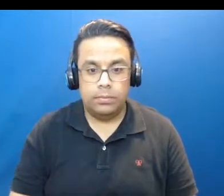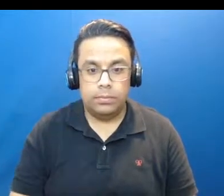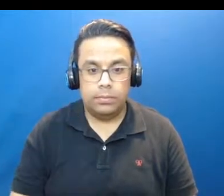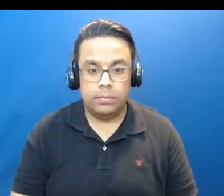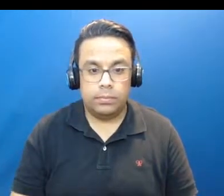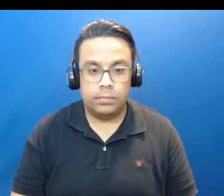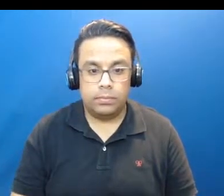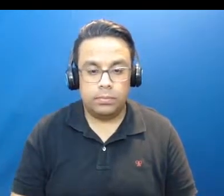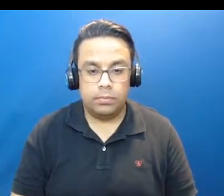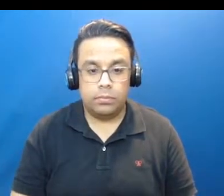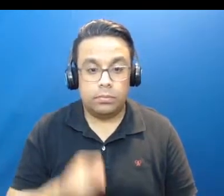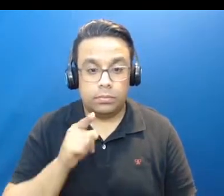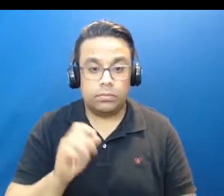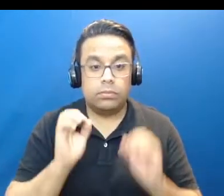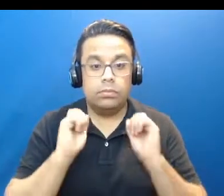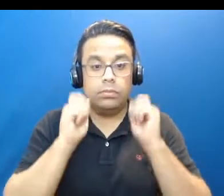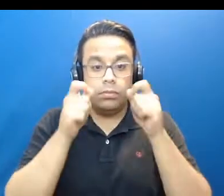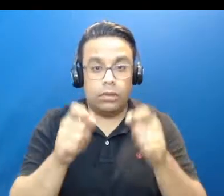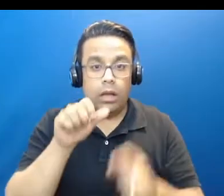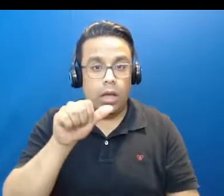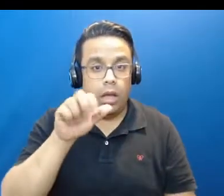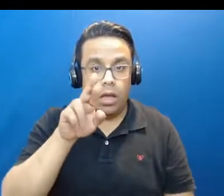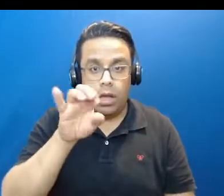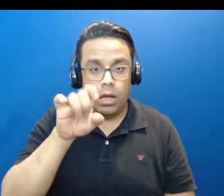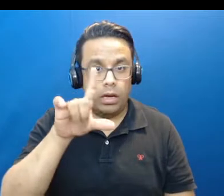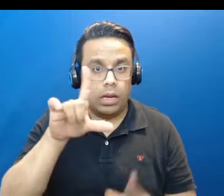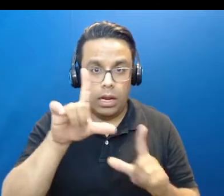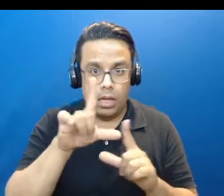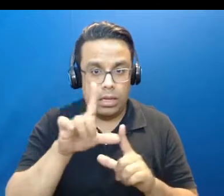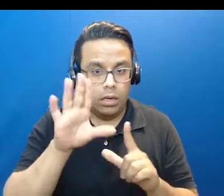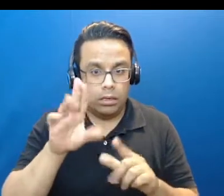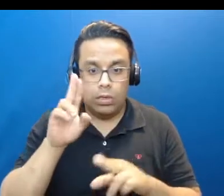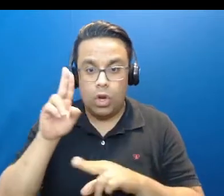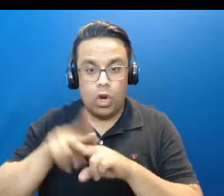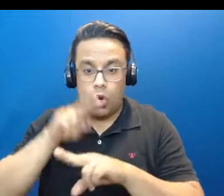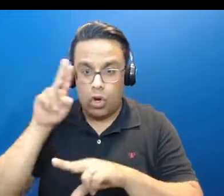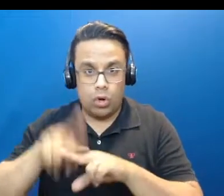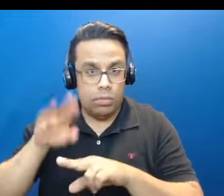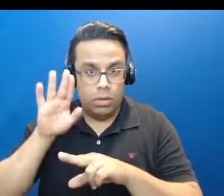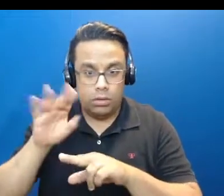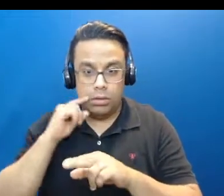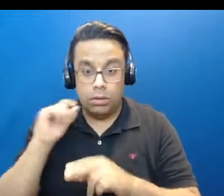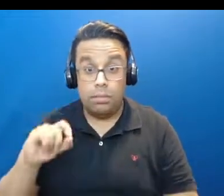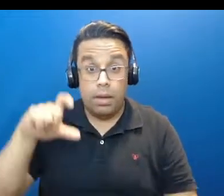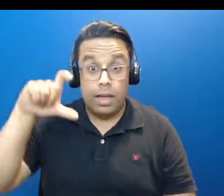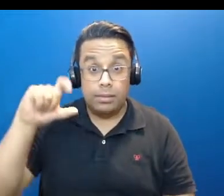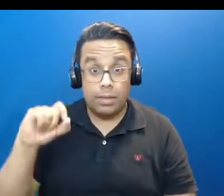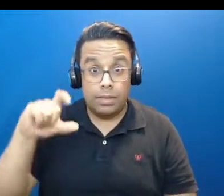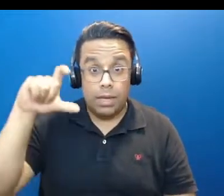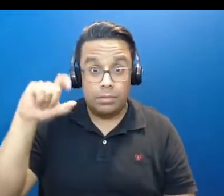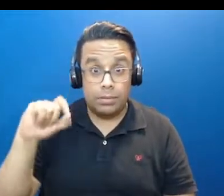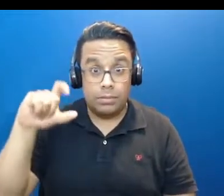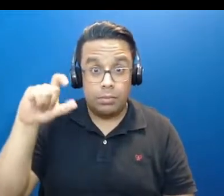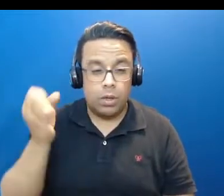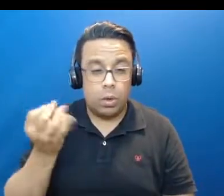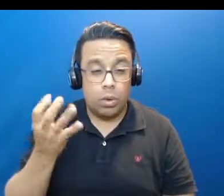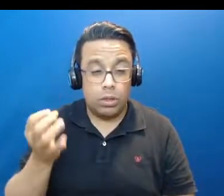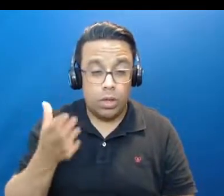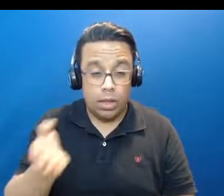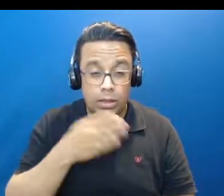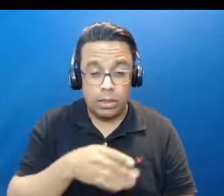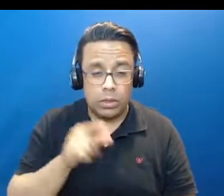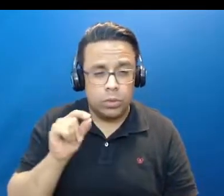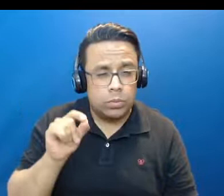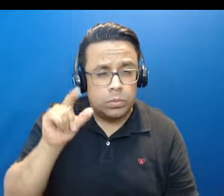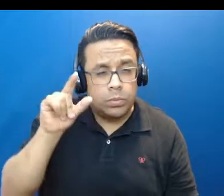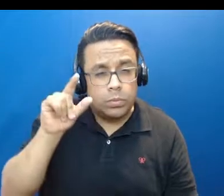En este caso voy a dejarlo como letra técnica Arial, voy a dejarlo normal y la altura de la letra voy a darle, dijimos que